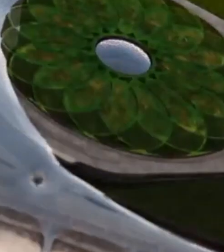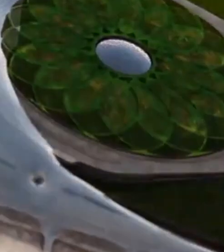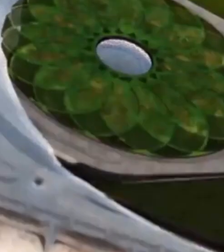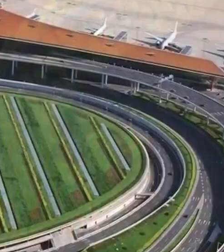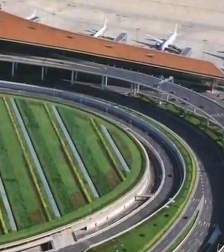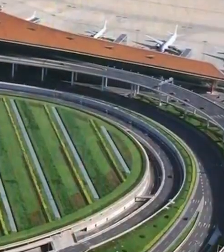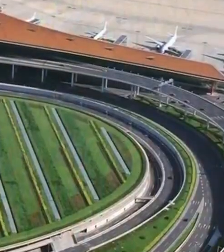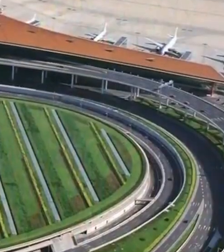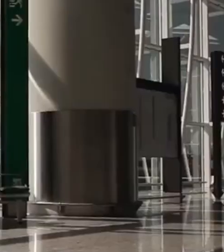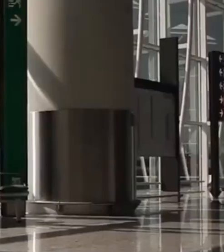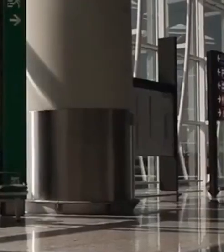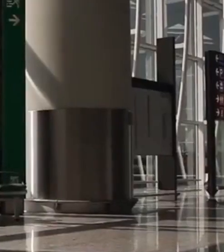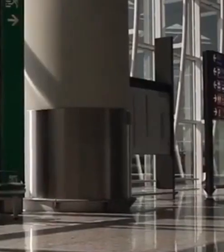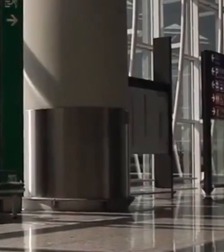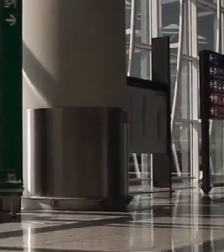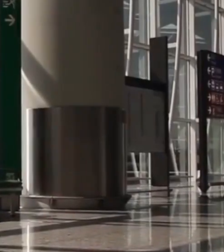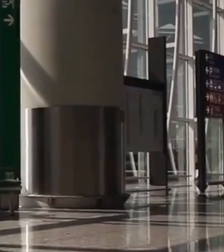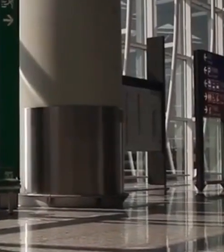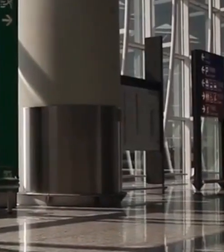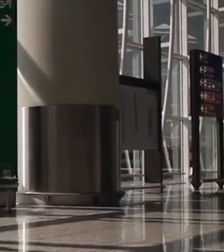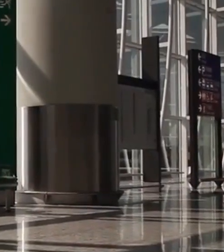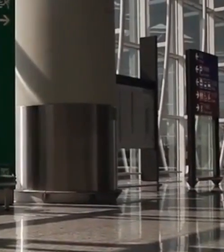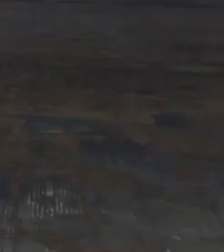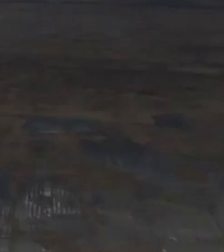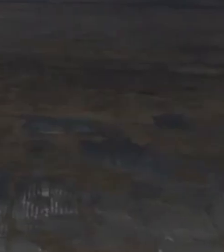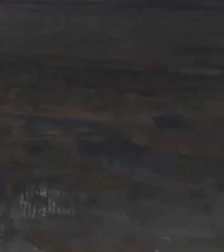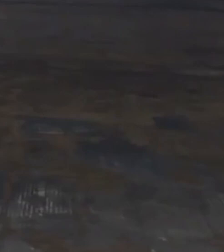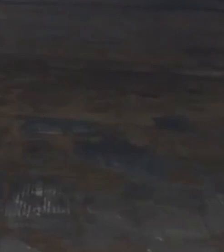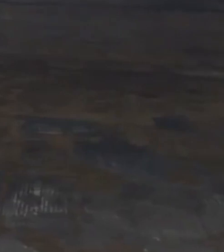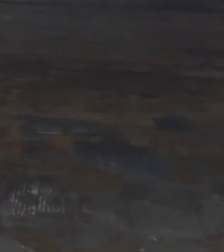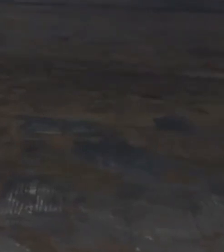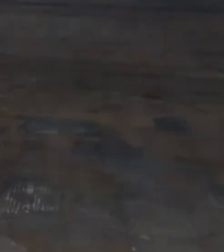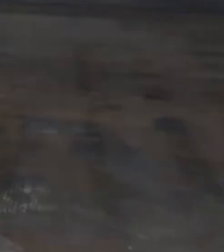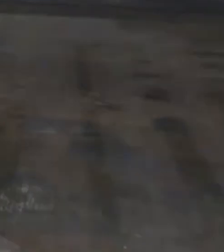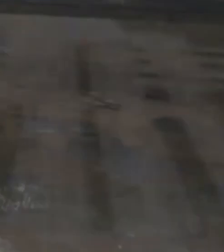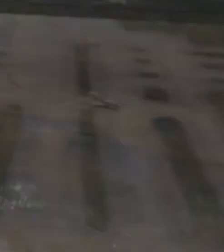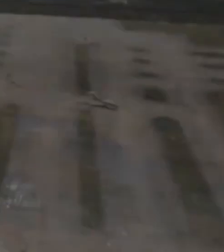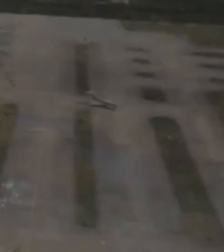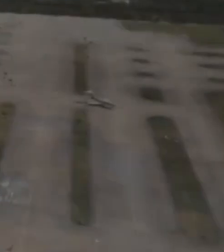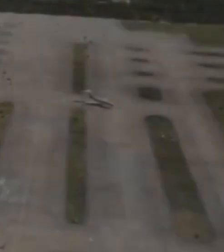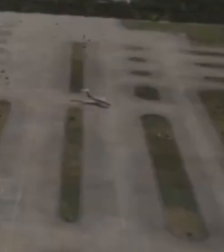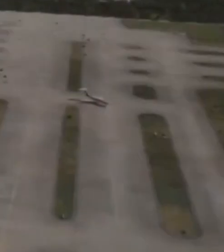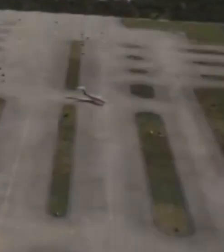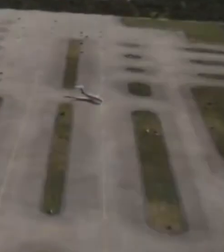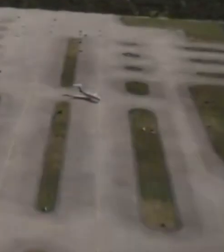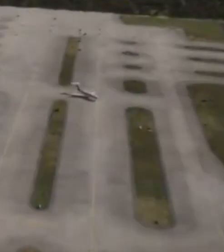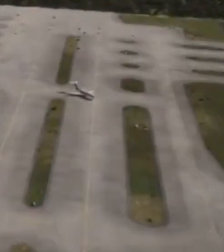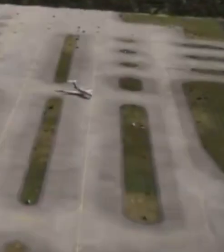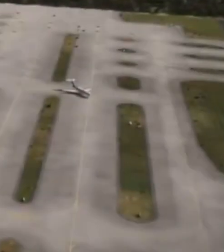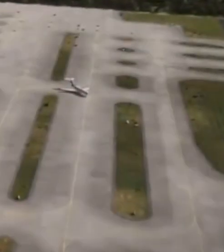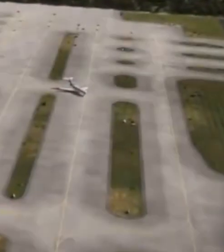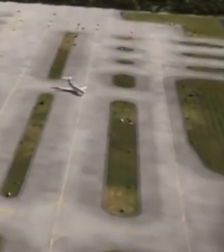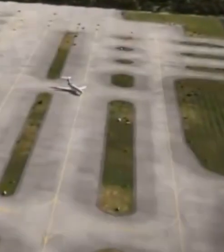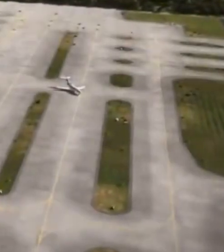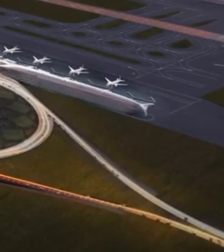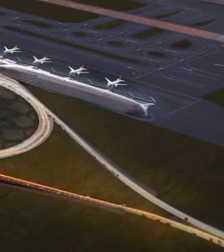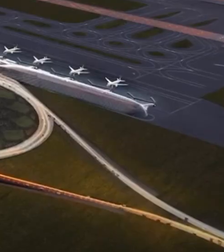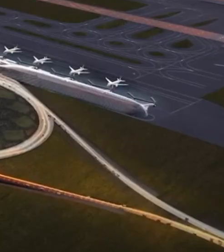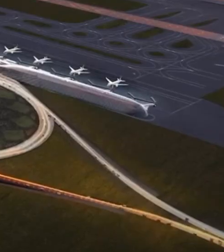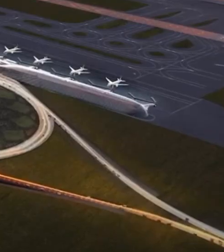Texcoco. Se acaba porque es un grupo de corruptos, pero jamás denunció a algún presunto